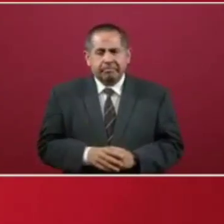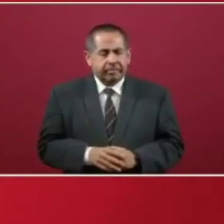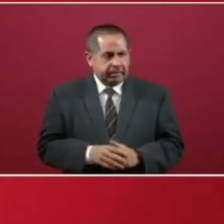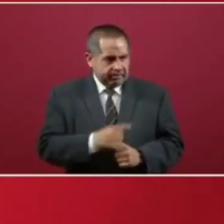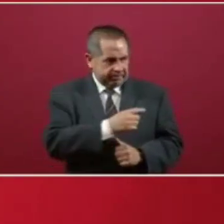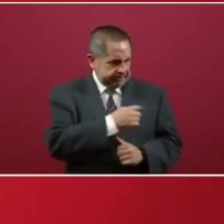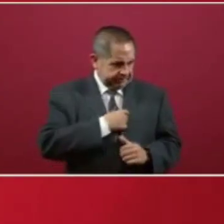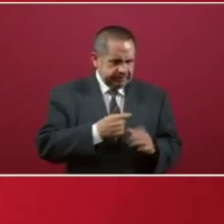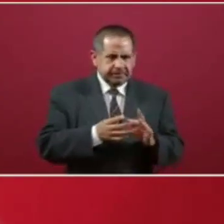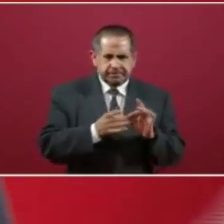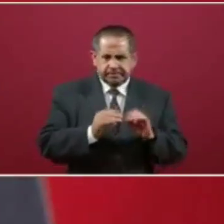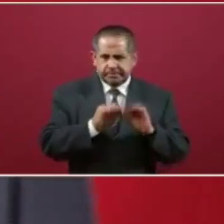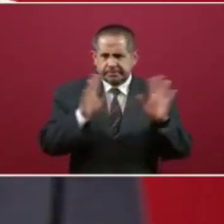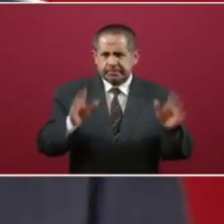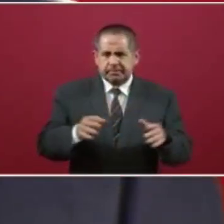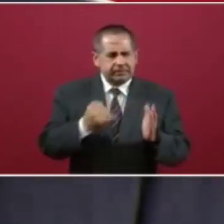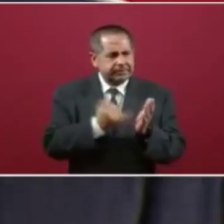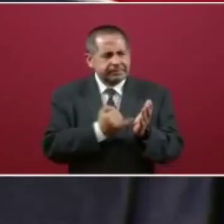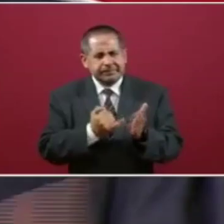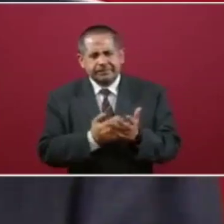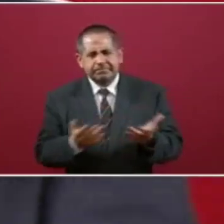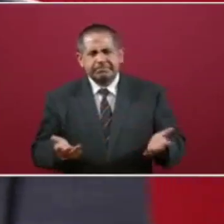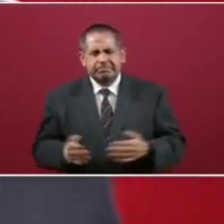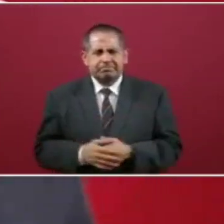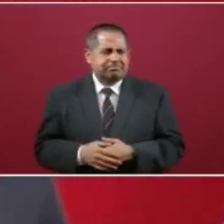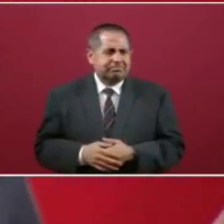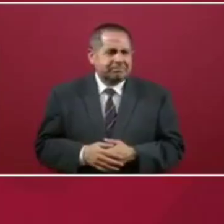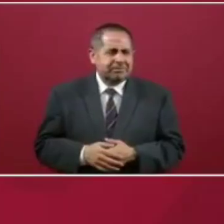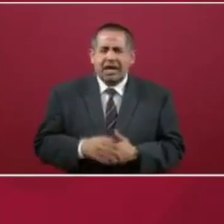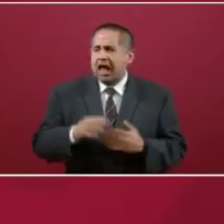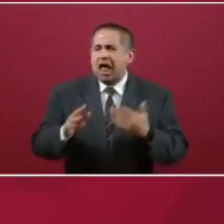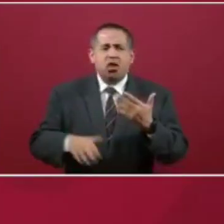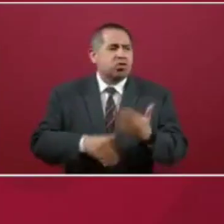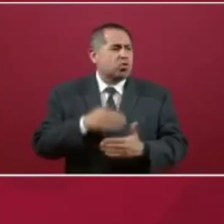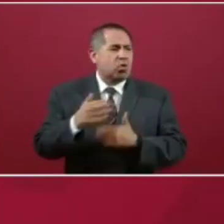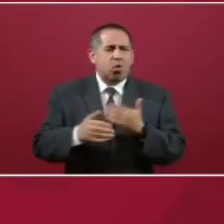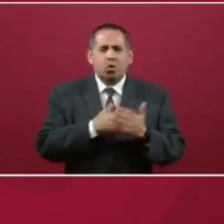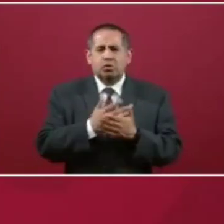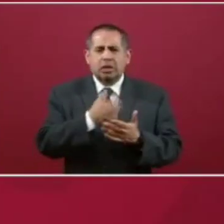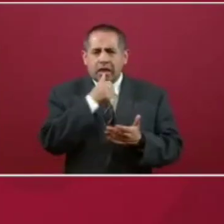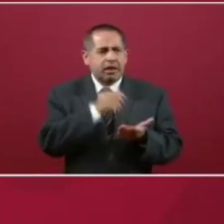aclarar algo fiscal, pues a todo el mundo le llega eso.